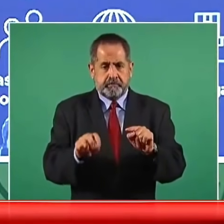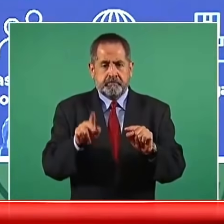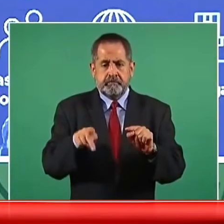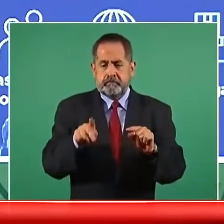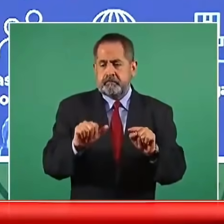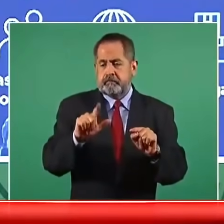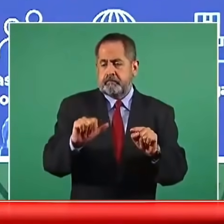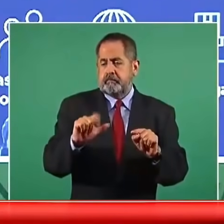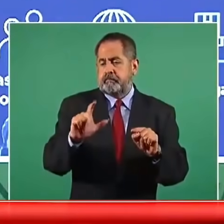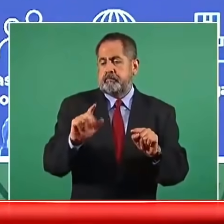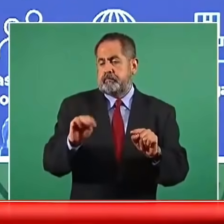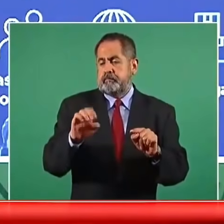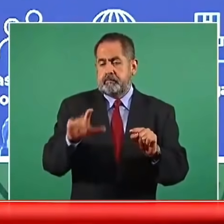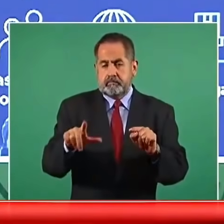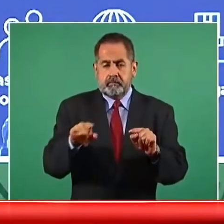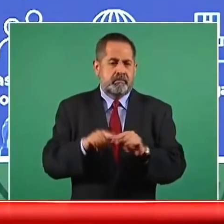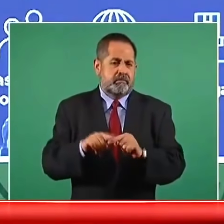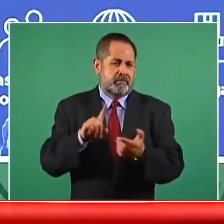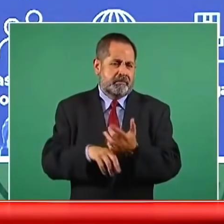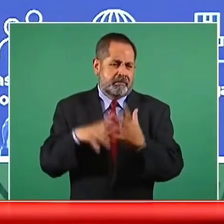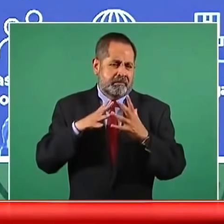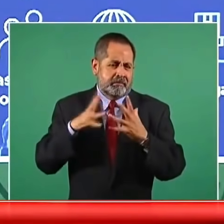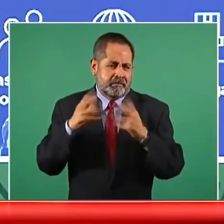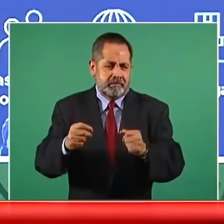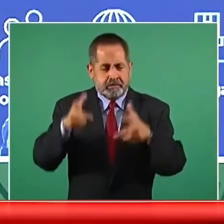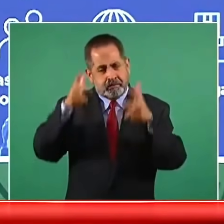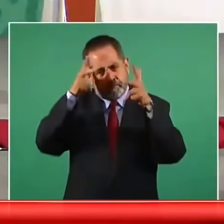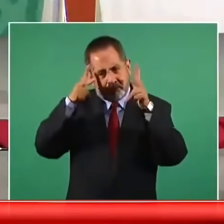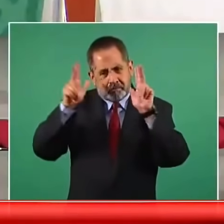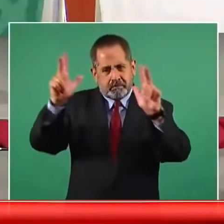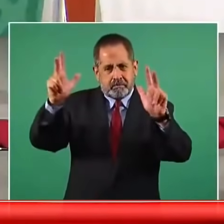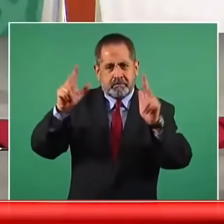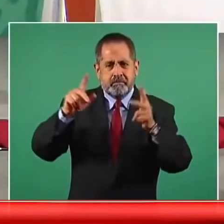Aquí hay venados